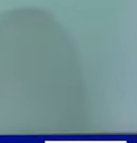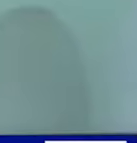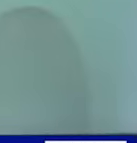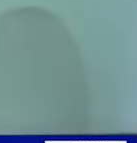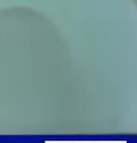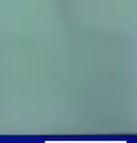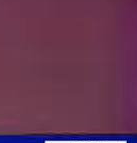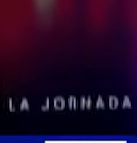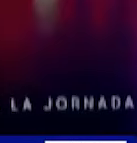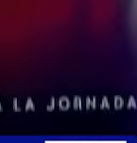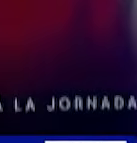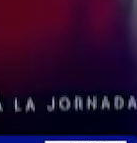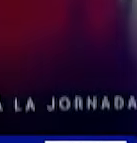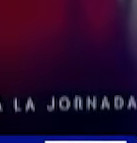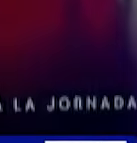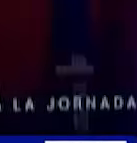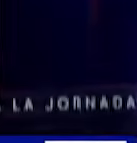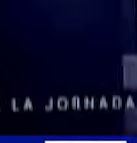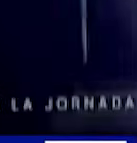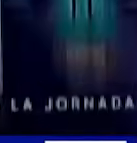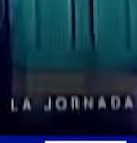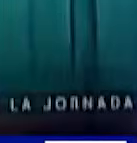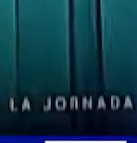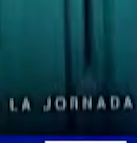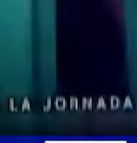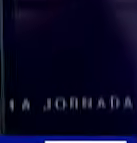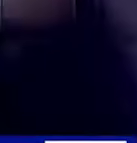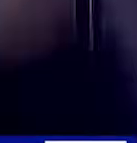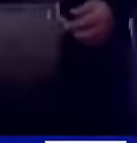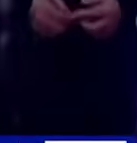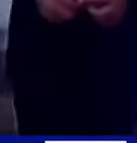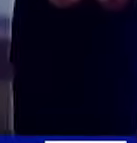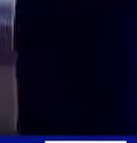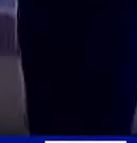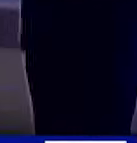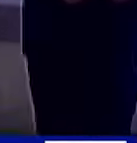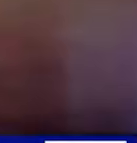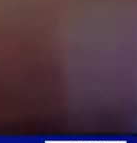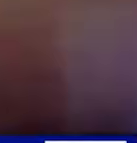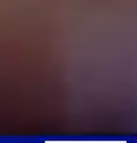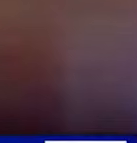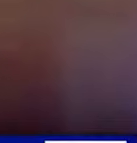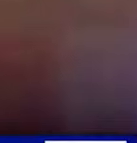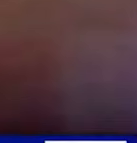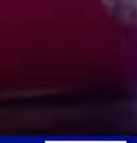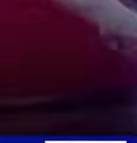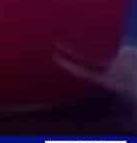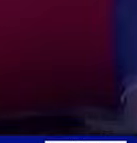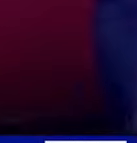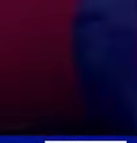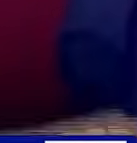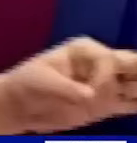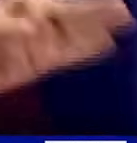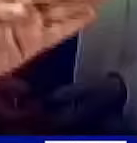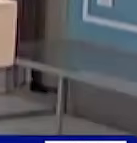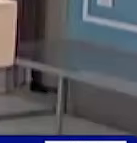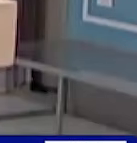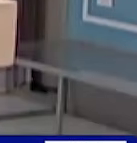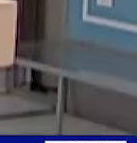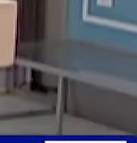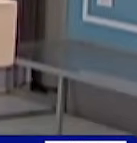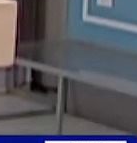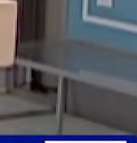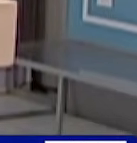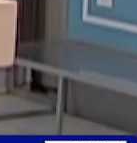participe del censo, porque sonará sin duda alguna importante lo que se vaya a conseguir en esta jornada. 30 a